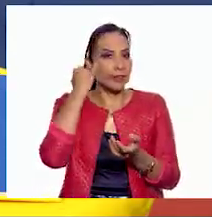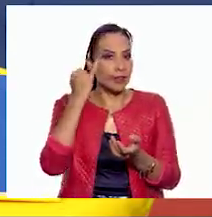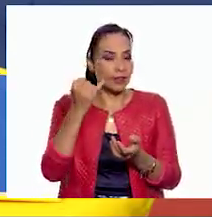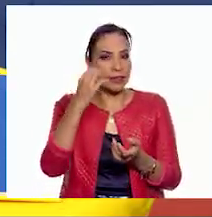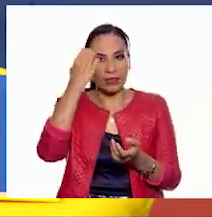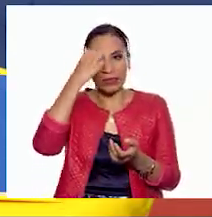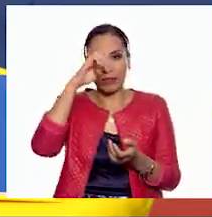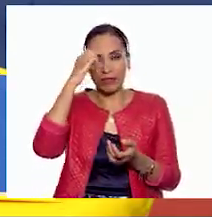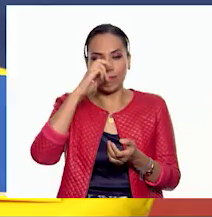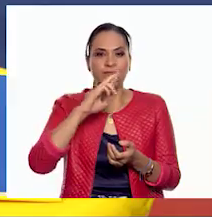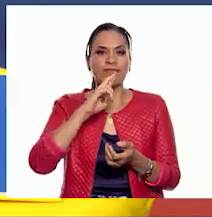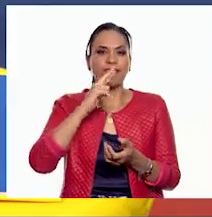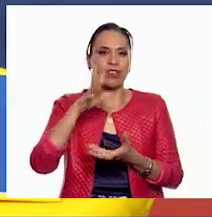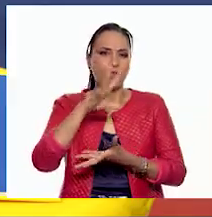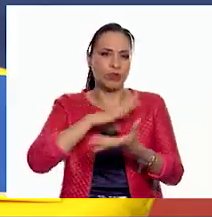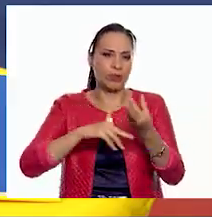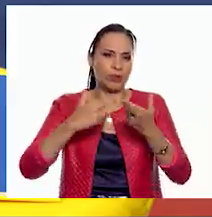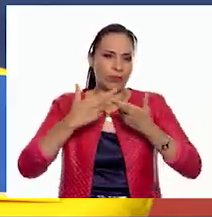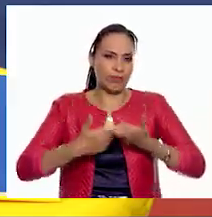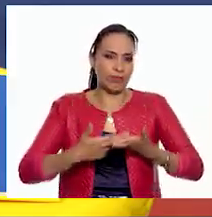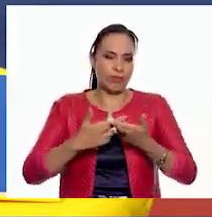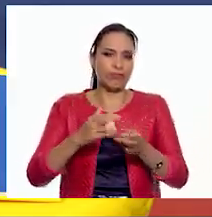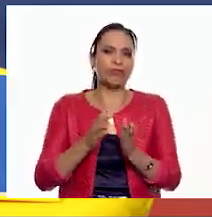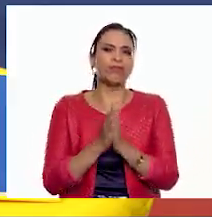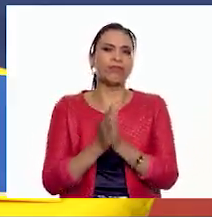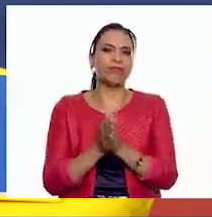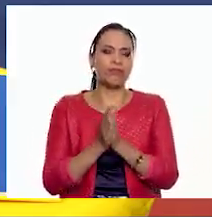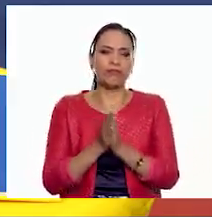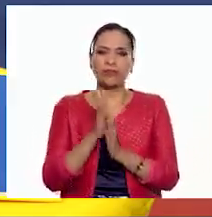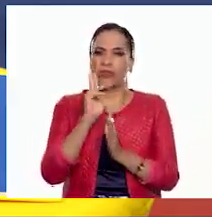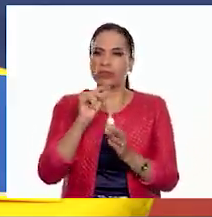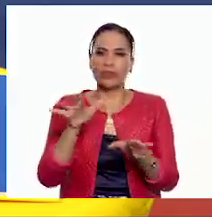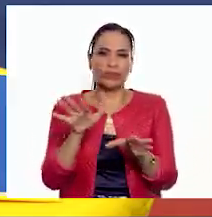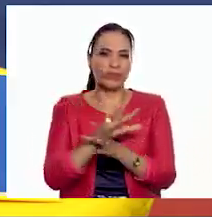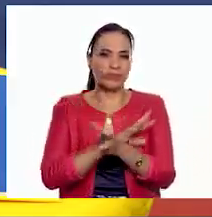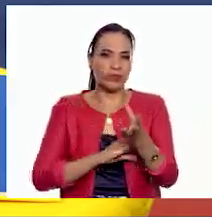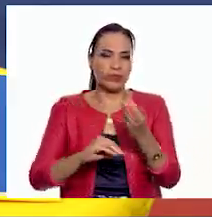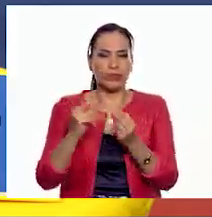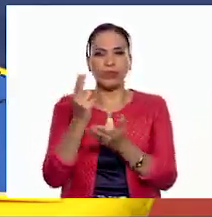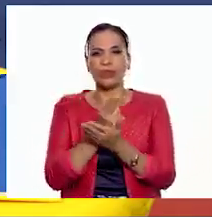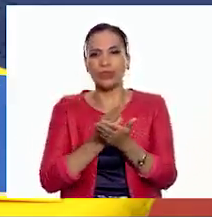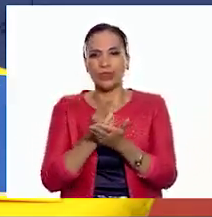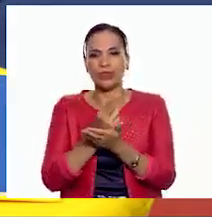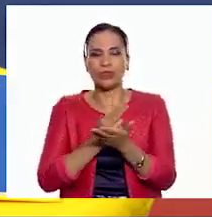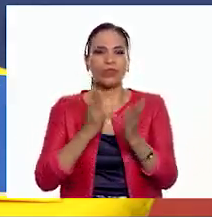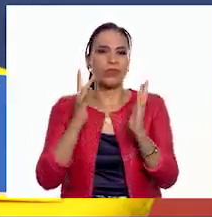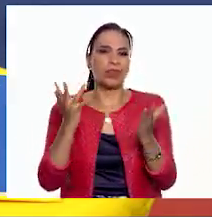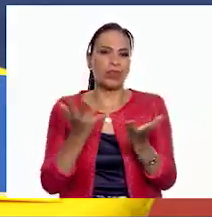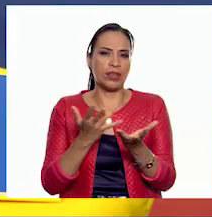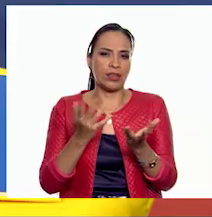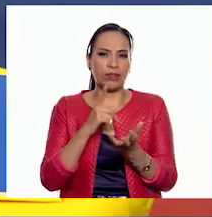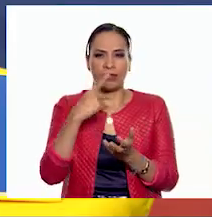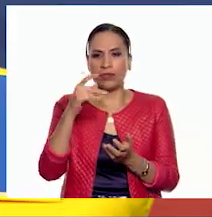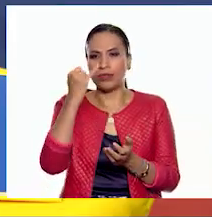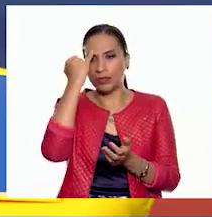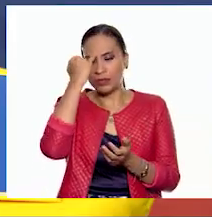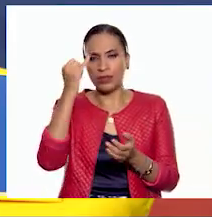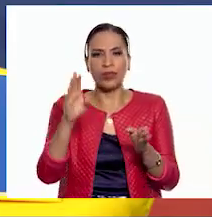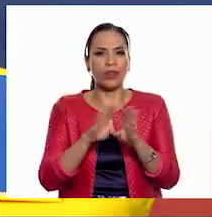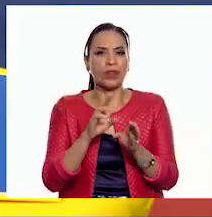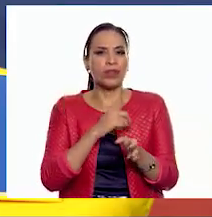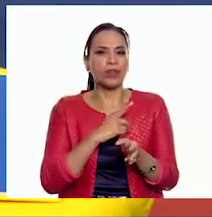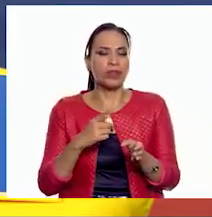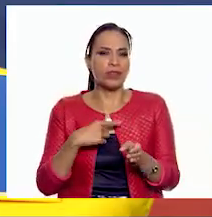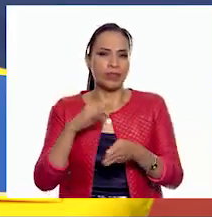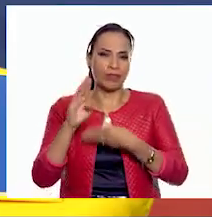y experiencias se enriquecen. Y por favor, no me sustituyas con dibujos ya realizados o con tu idea de cómo debe ser